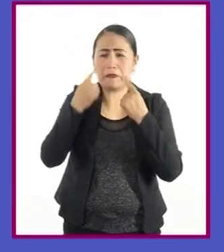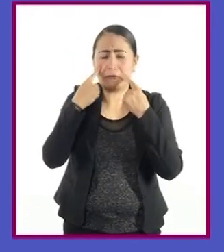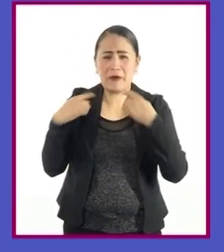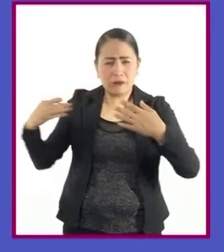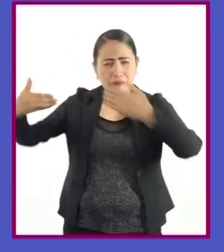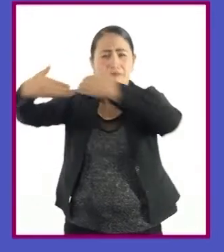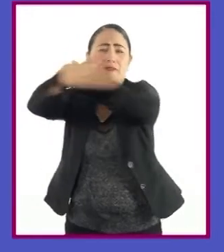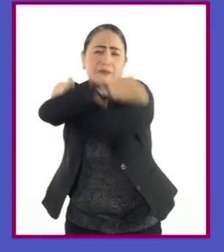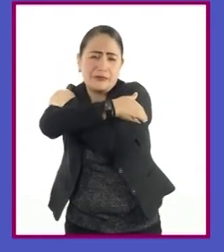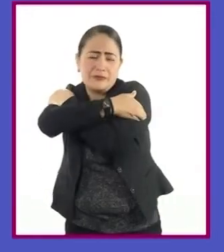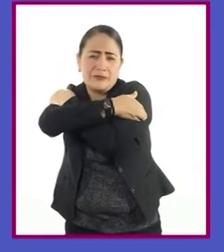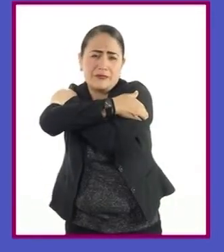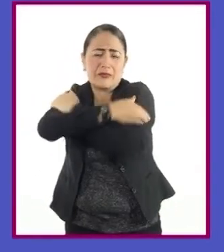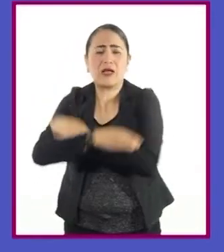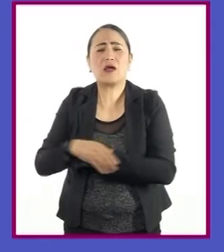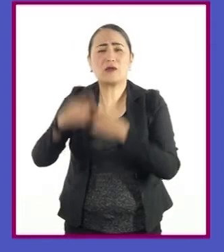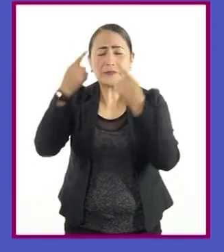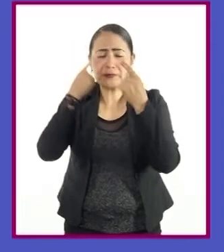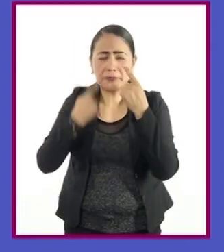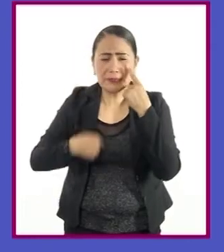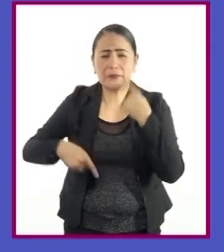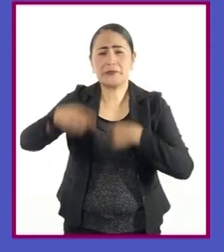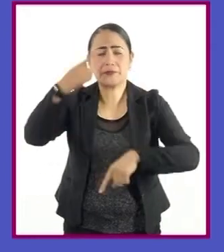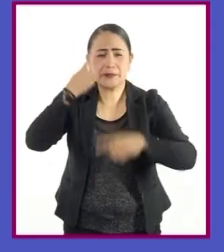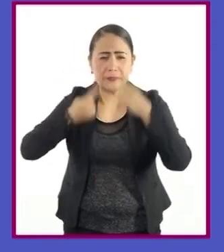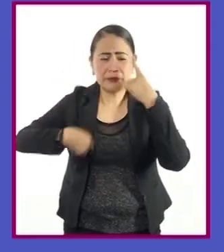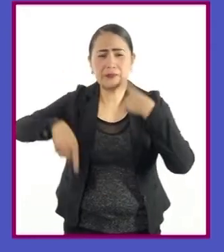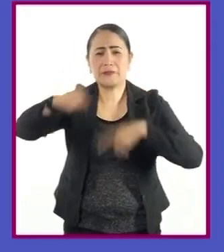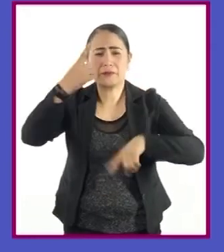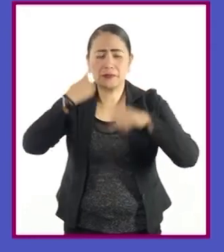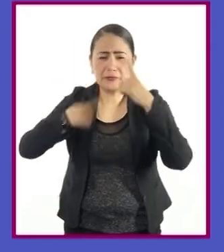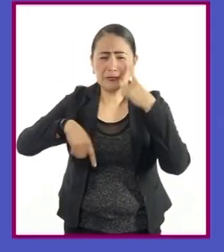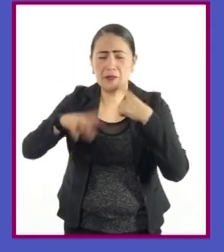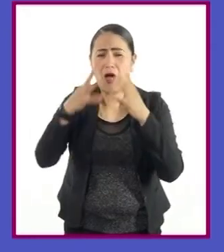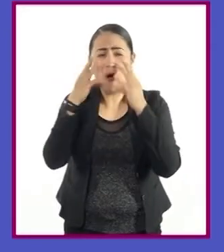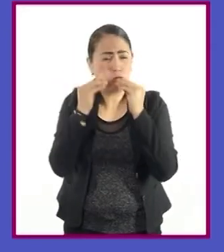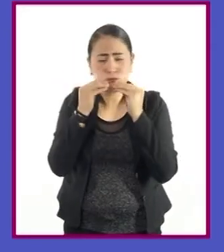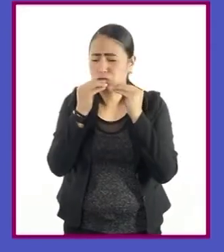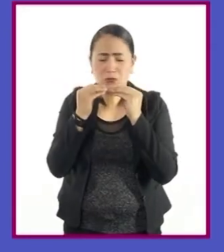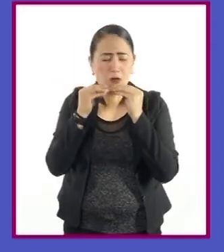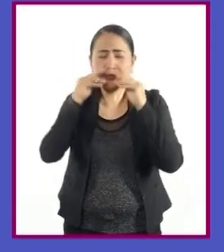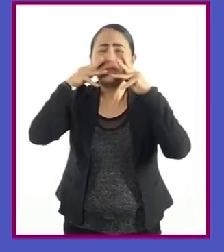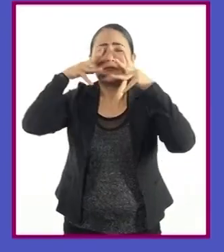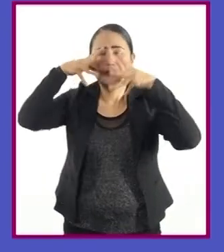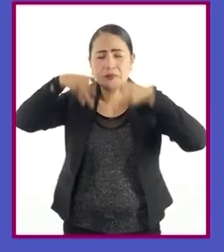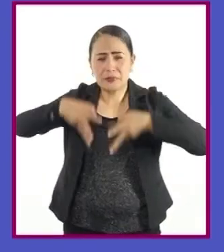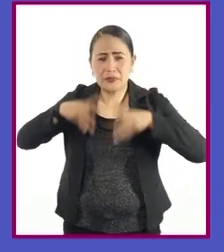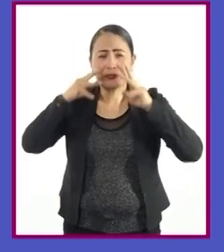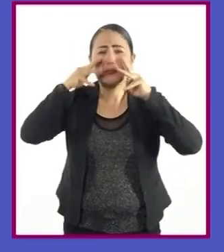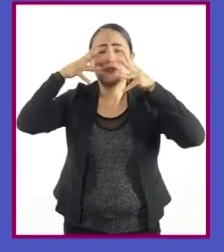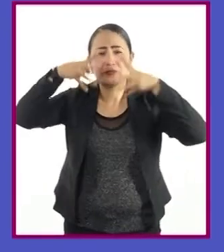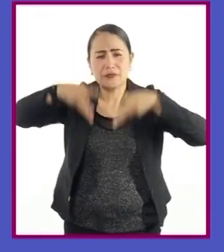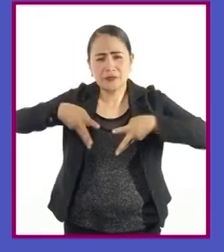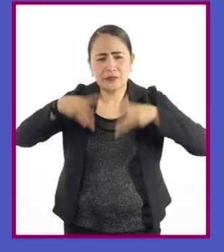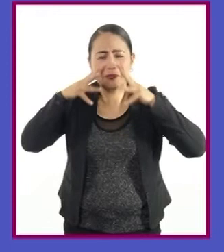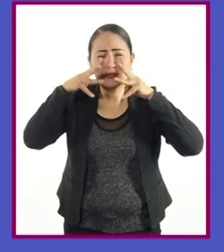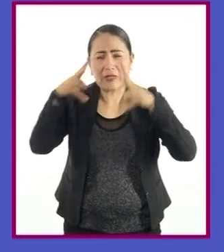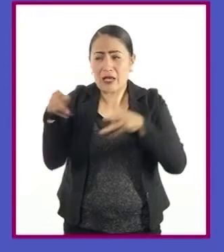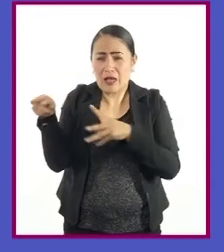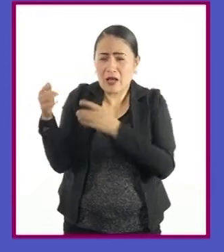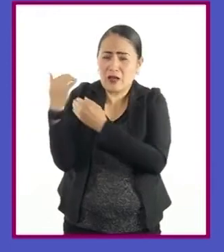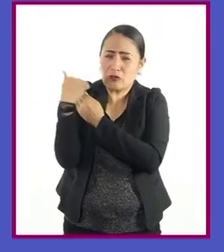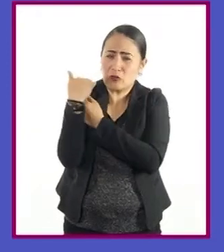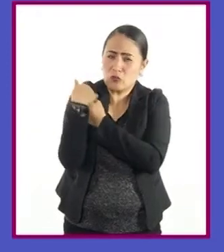brazos al cuello. Lloró largamente, todo su espanto callado, redoblando el llanto a la menor tentativa de